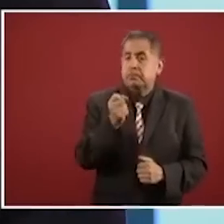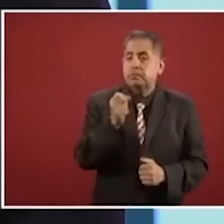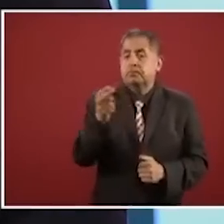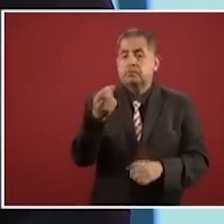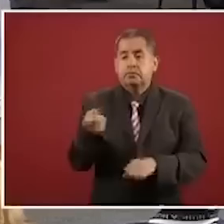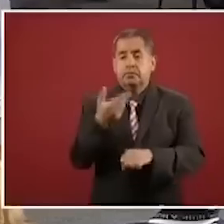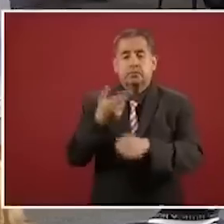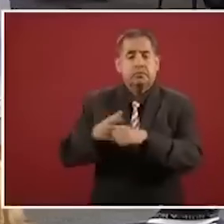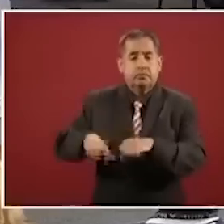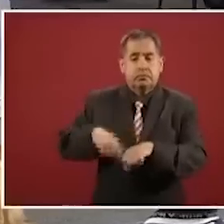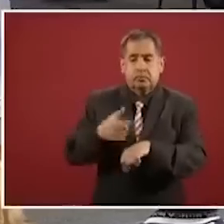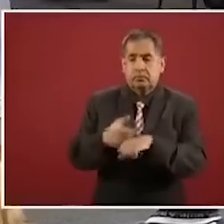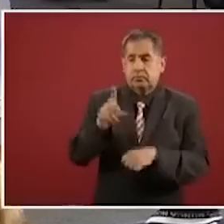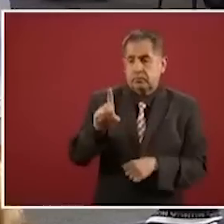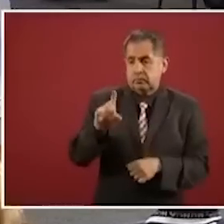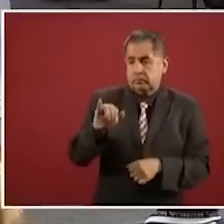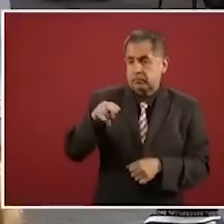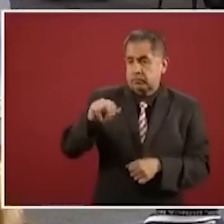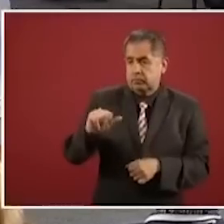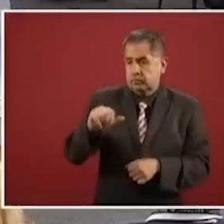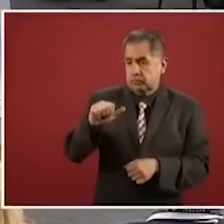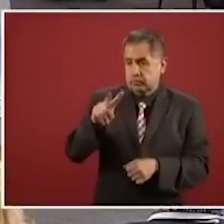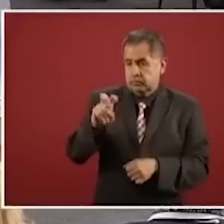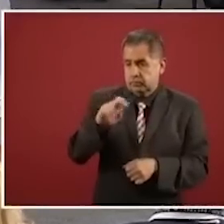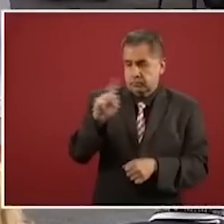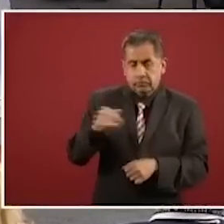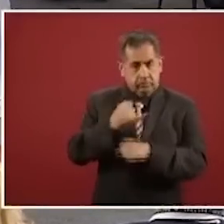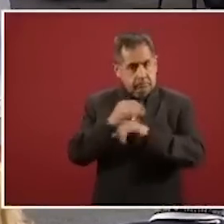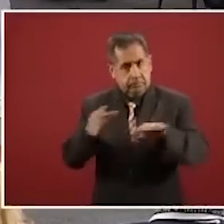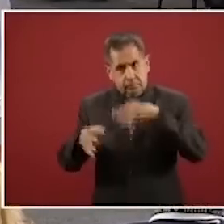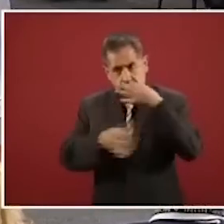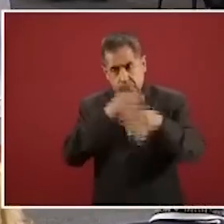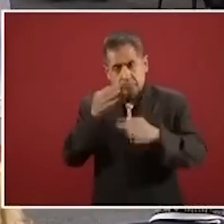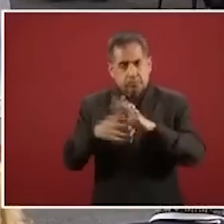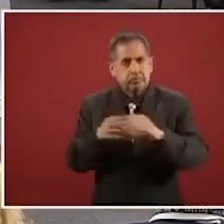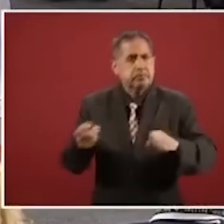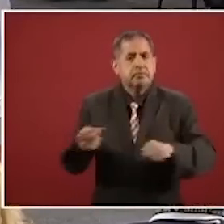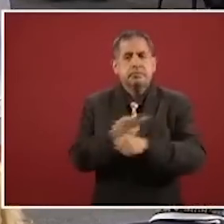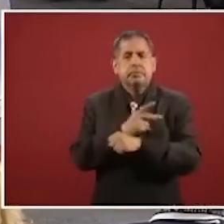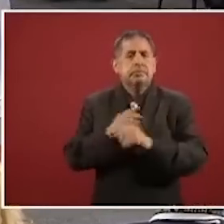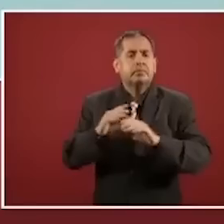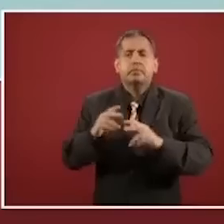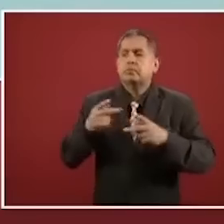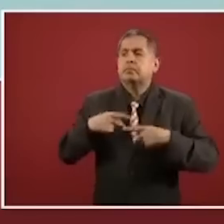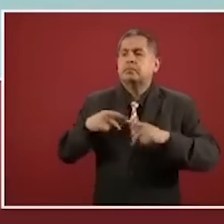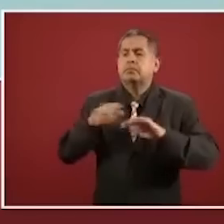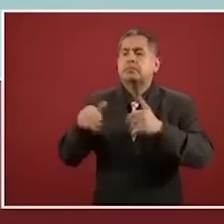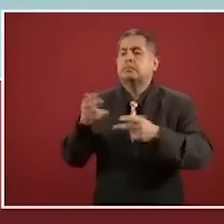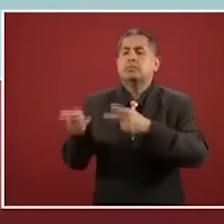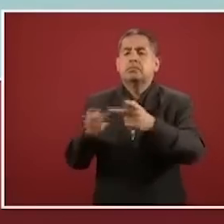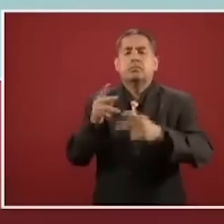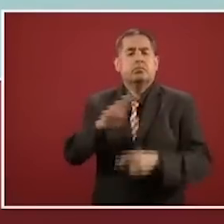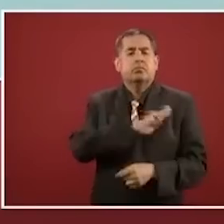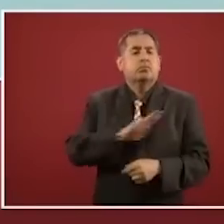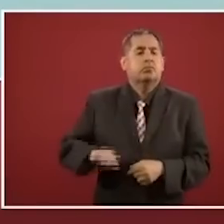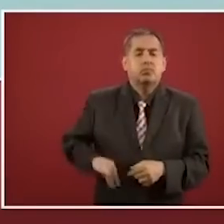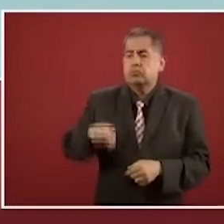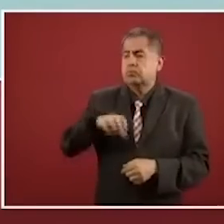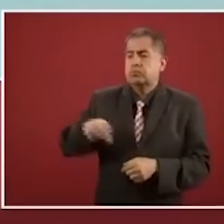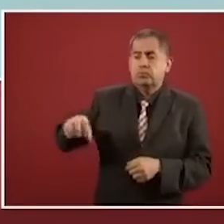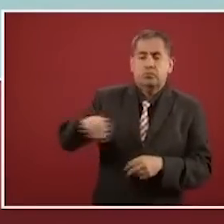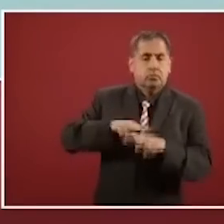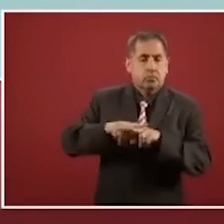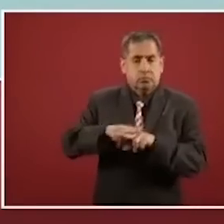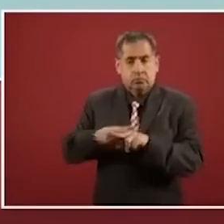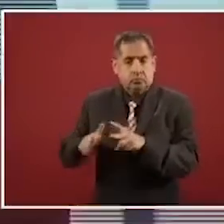Gobernación, Diana Álvarez, va a informarles sobre la consulta que se hizo en los municipios por donde